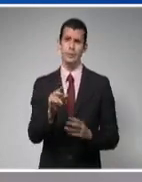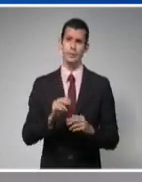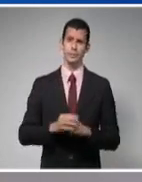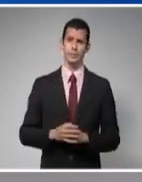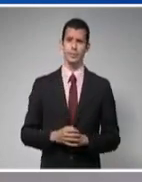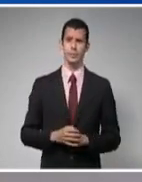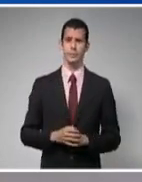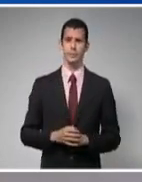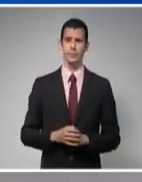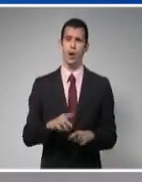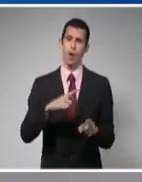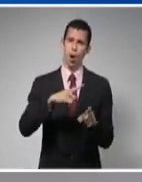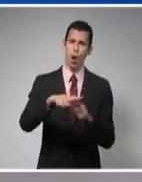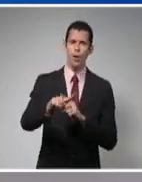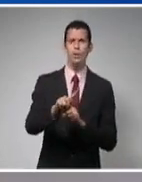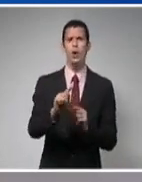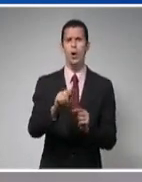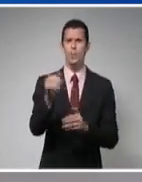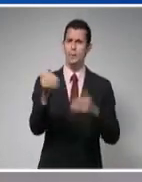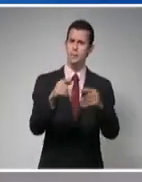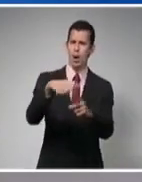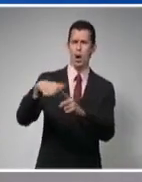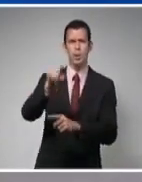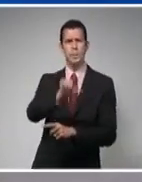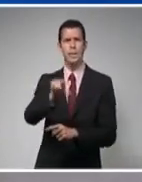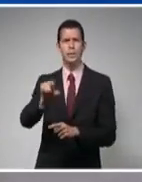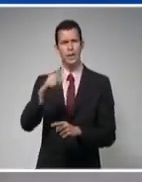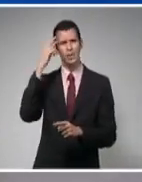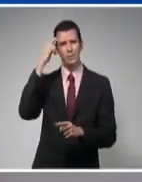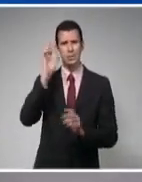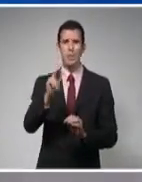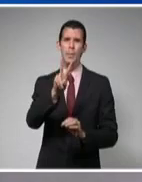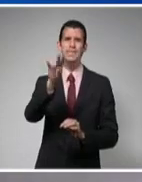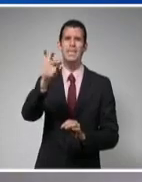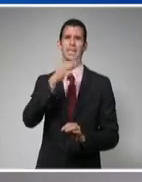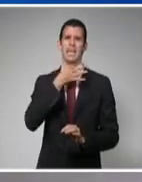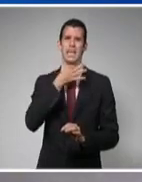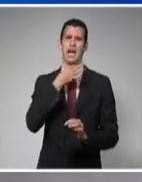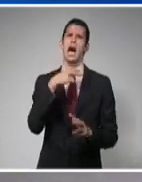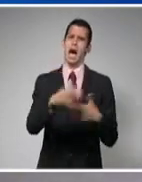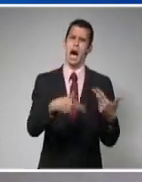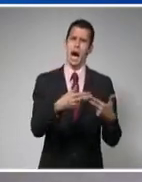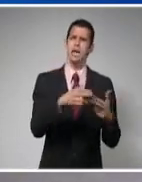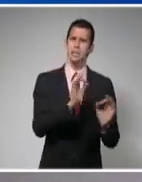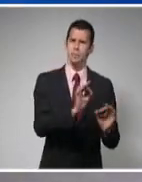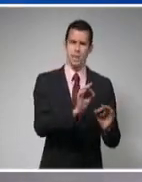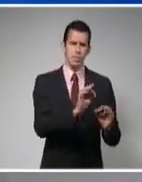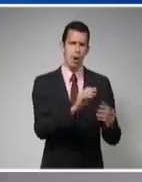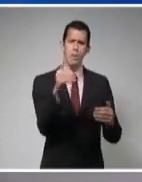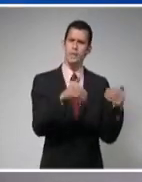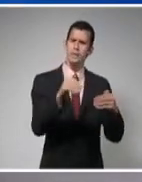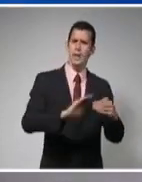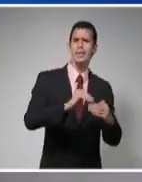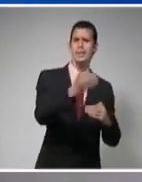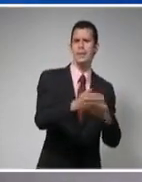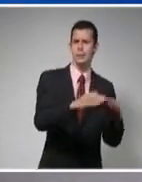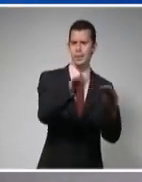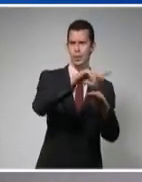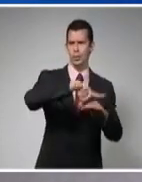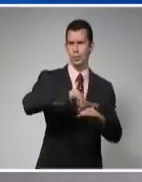provocadores del 27 de enero frente al Ministerio de Cultura, varios periodistas dependientes del dinero del gobierno de los Estados Unidos, entre